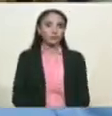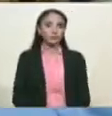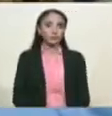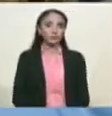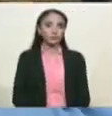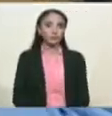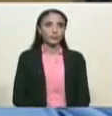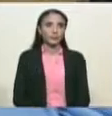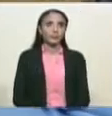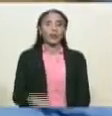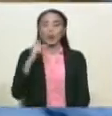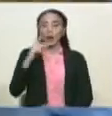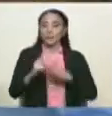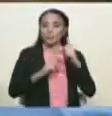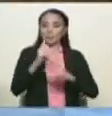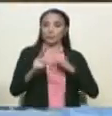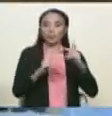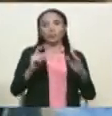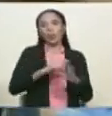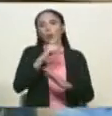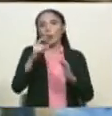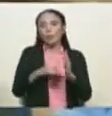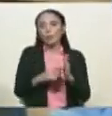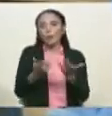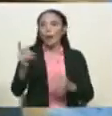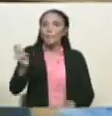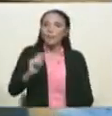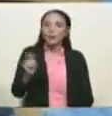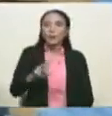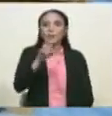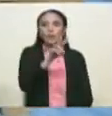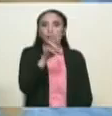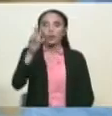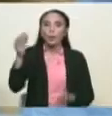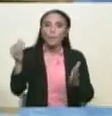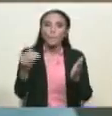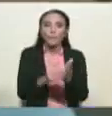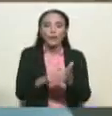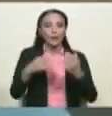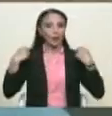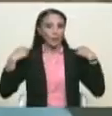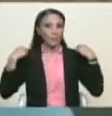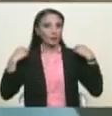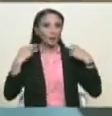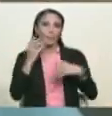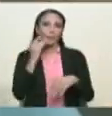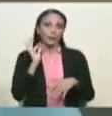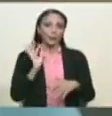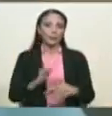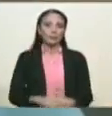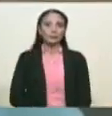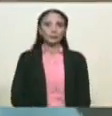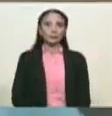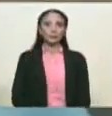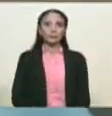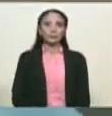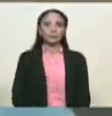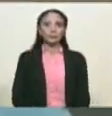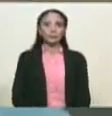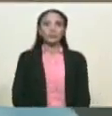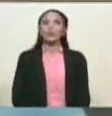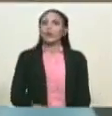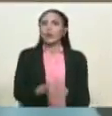capacidad instalada para hacer al mes 22.000 prendas. Es importante también decirle,